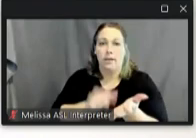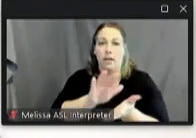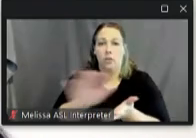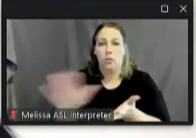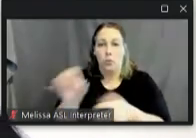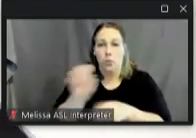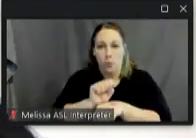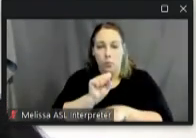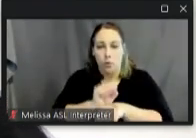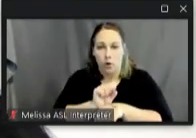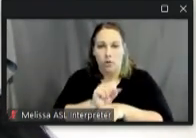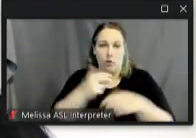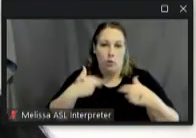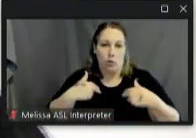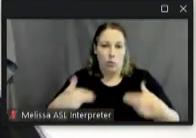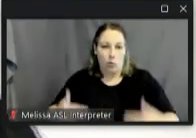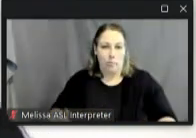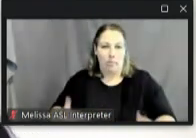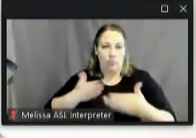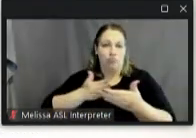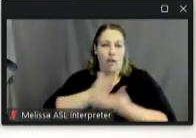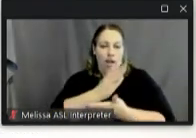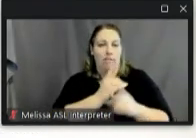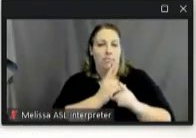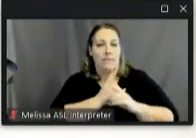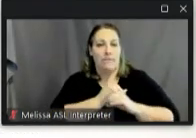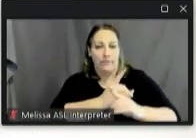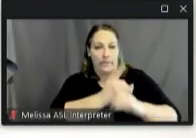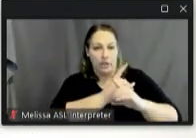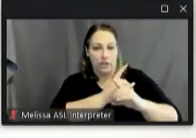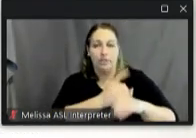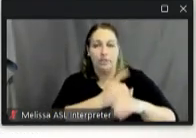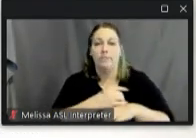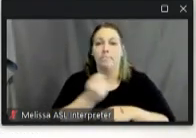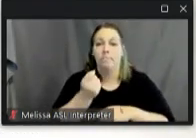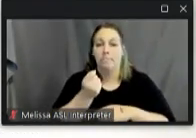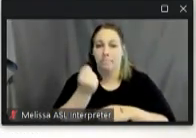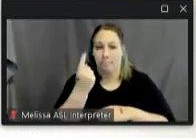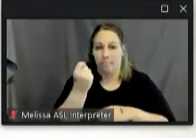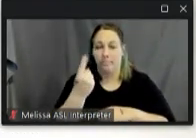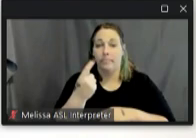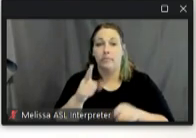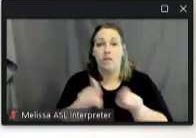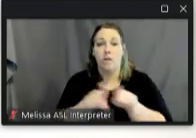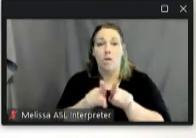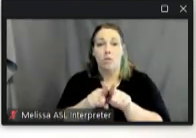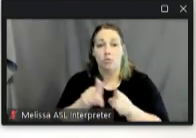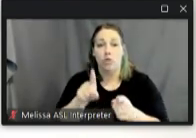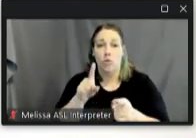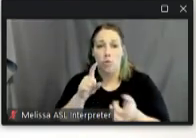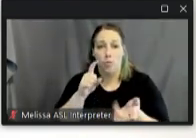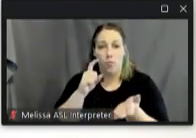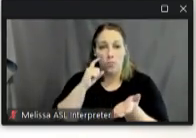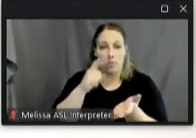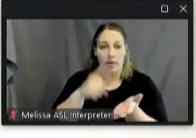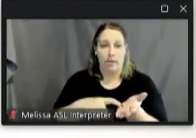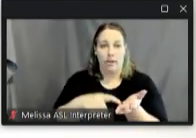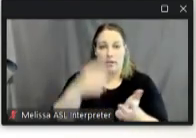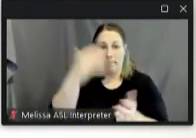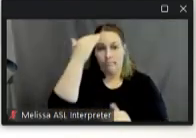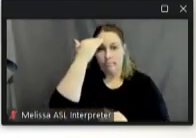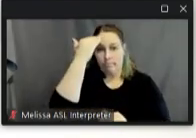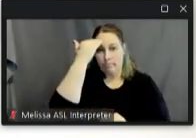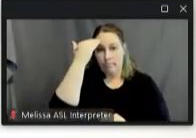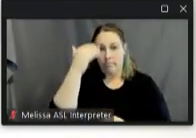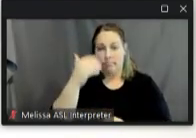también plenamente que dentro de esta labor se encuentran en toda la capacidad de hacer los señalamientos que estimen